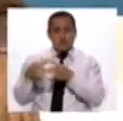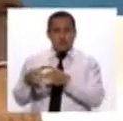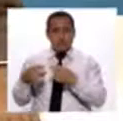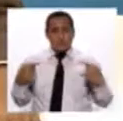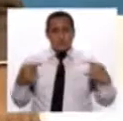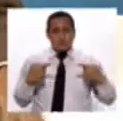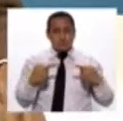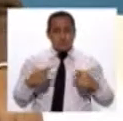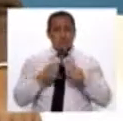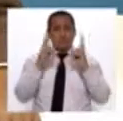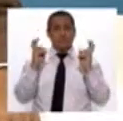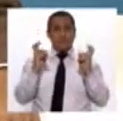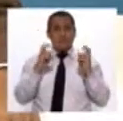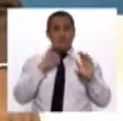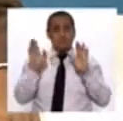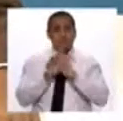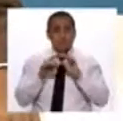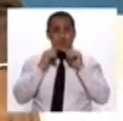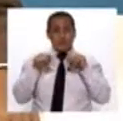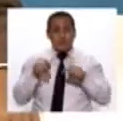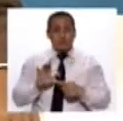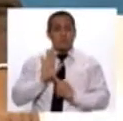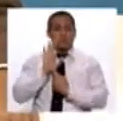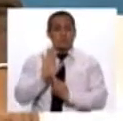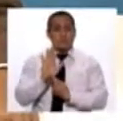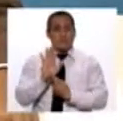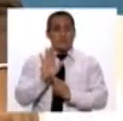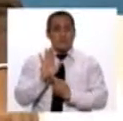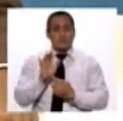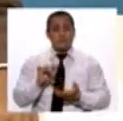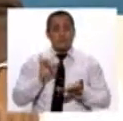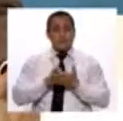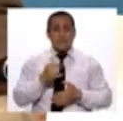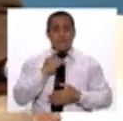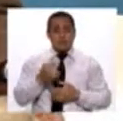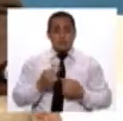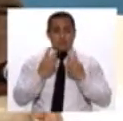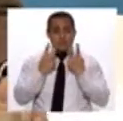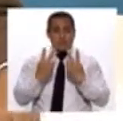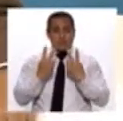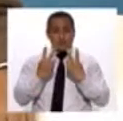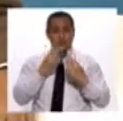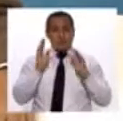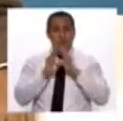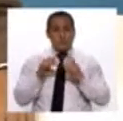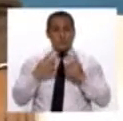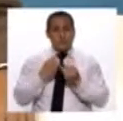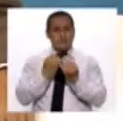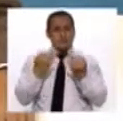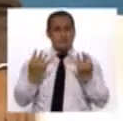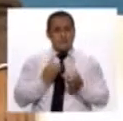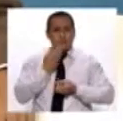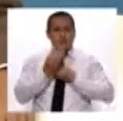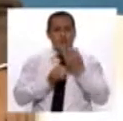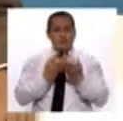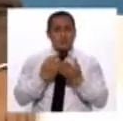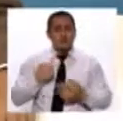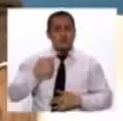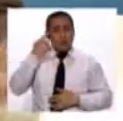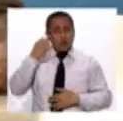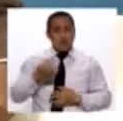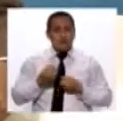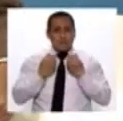diametralmente opuestas sobre un tema, y eso demuestra que son visiones que se tienen sobre los pronunciamientos, y